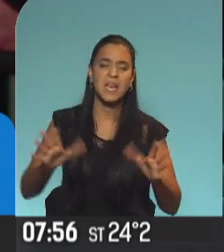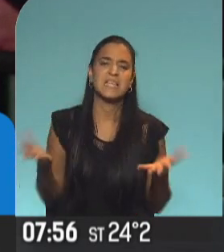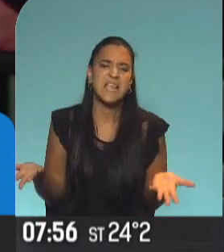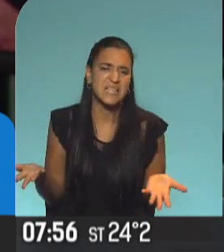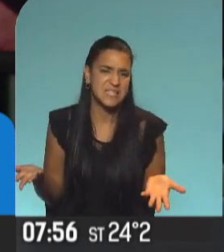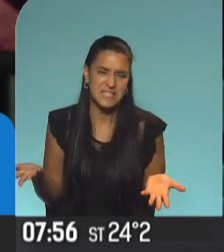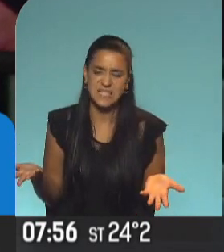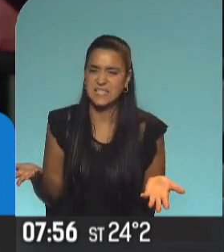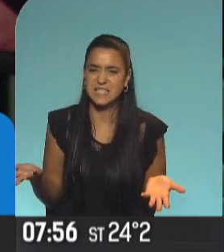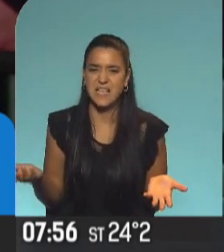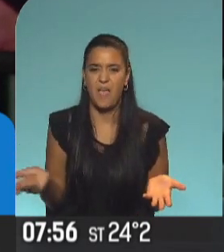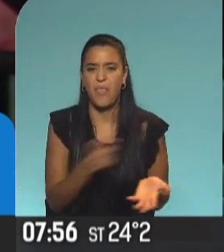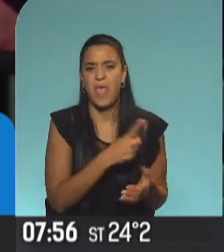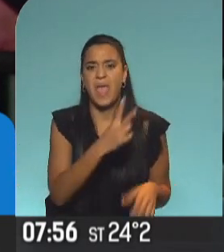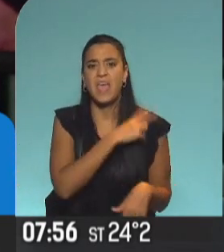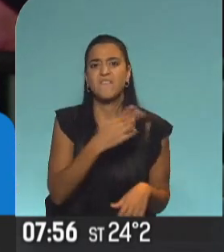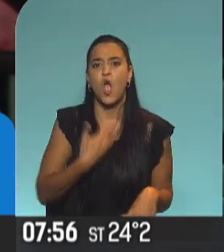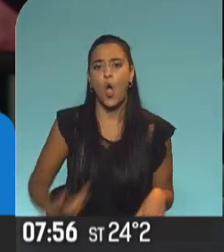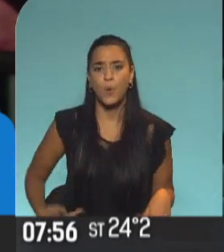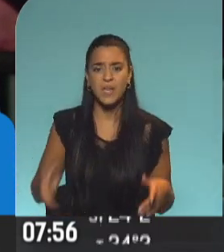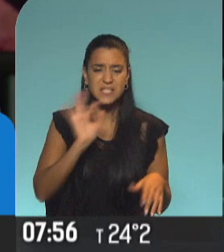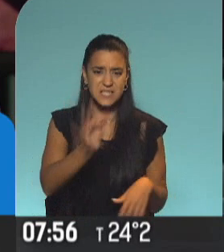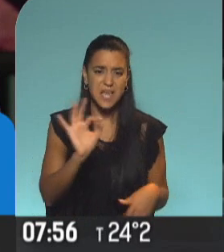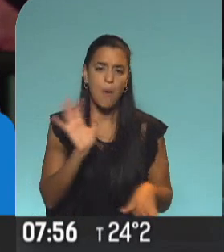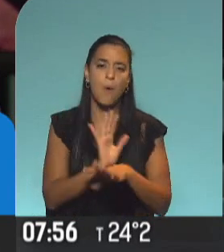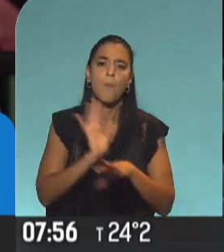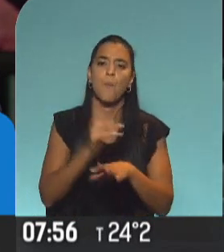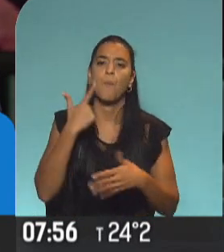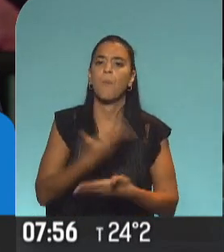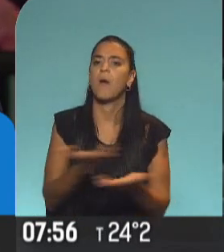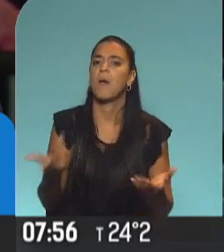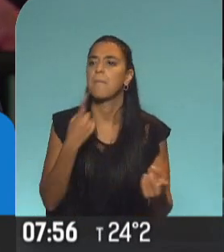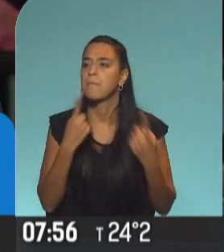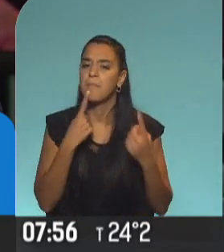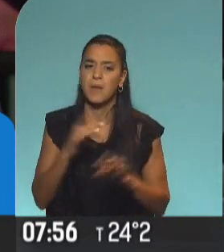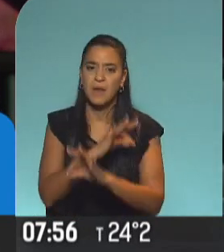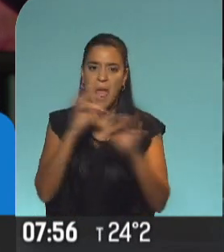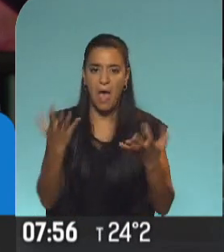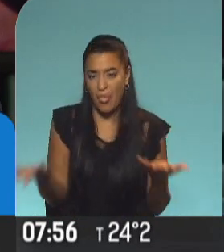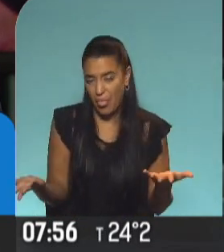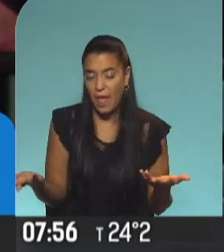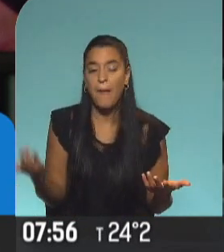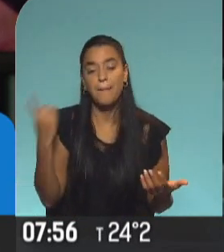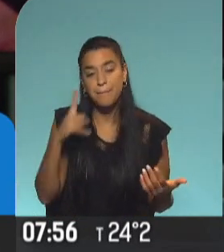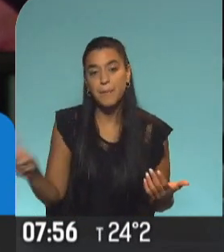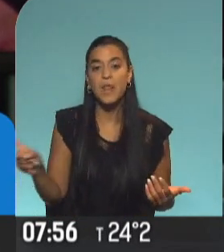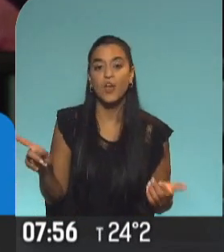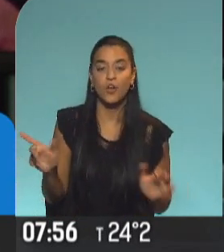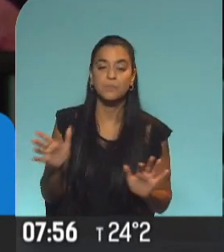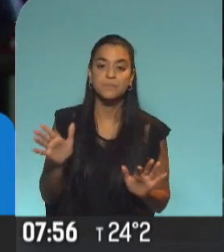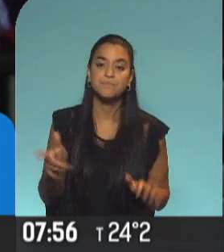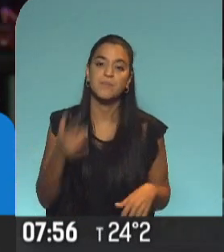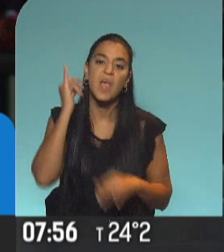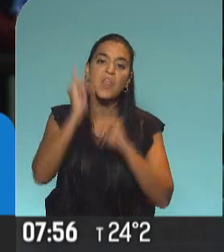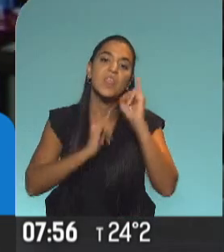que se toma el jefe de gobierno, sabiendo además que tiene un blindaje mediático que nadie le va a cuestionar semejante impostura. Pero es evidente que lo que hace es